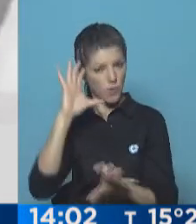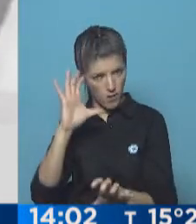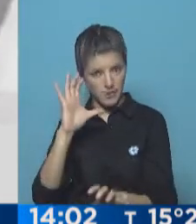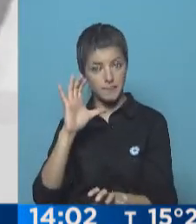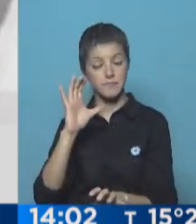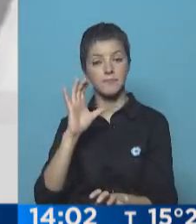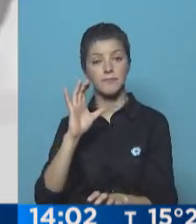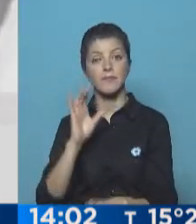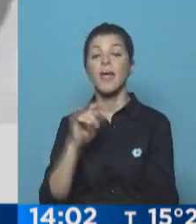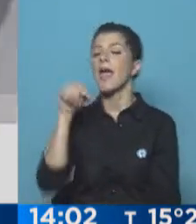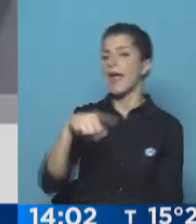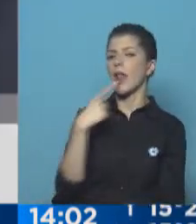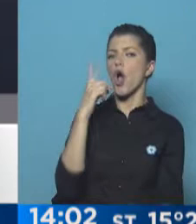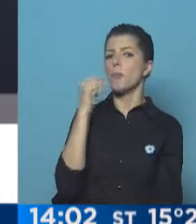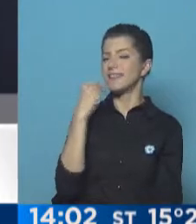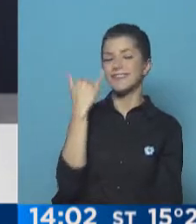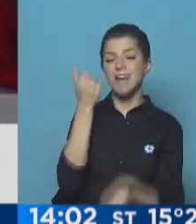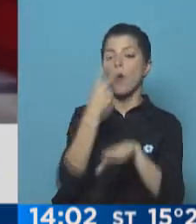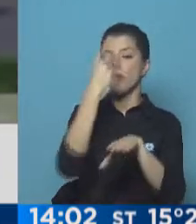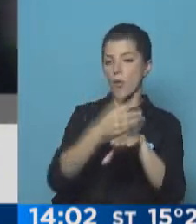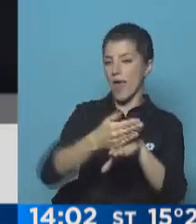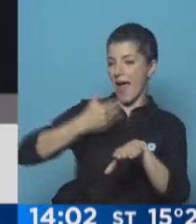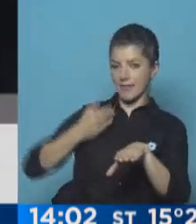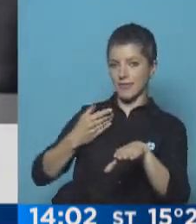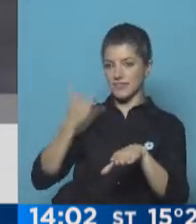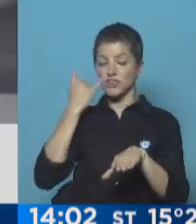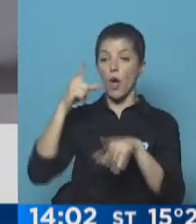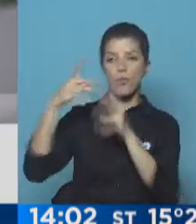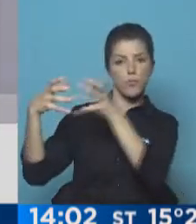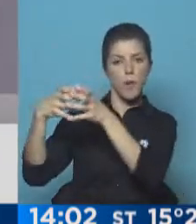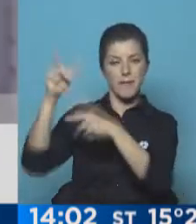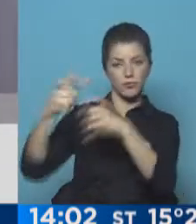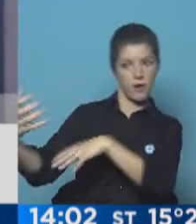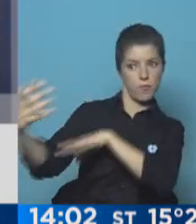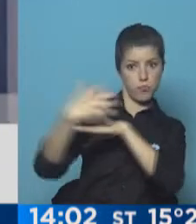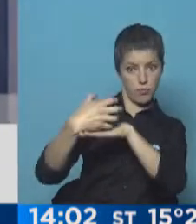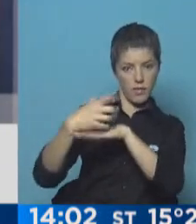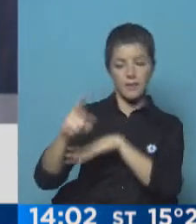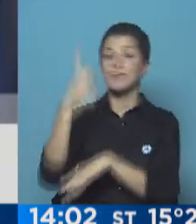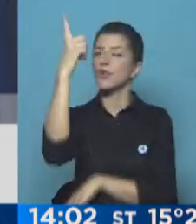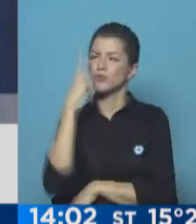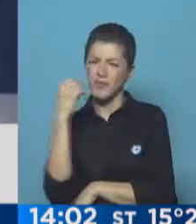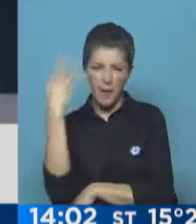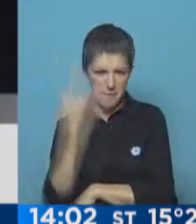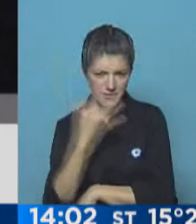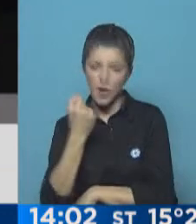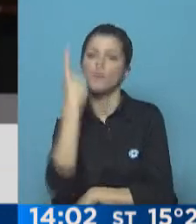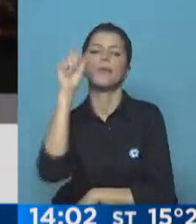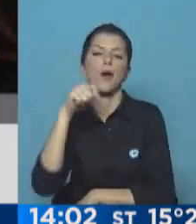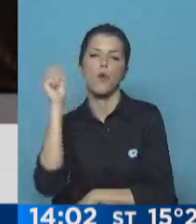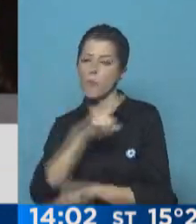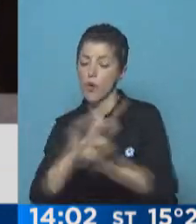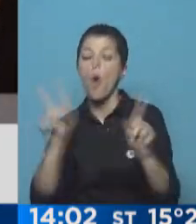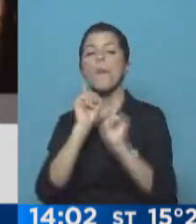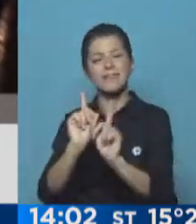en lo refiere que ya la cuadra anterior había sido cercado por un grupo de personas ese día fue un día particular nov un día común ese día